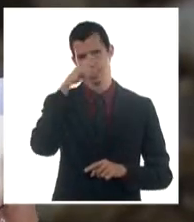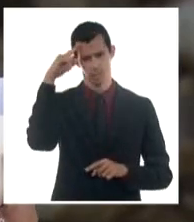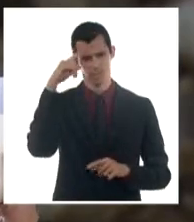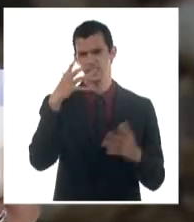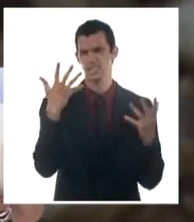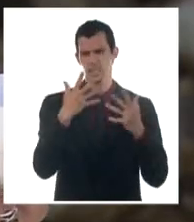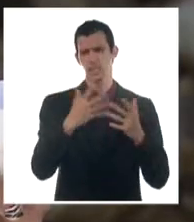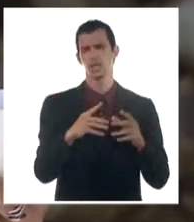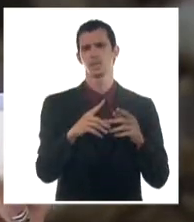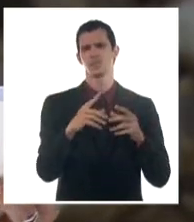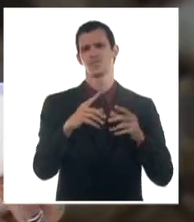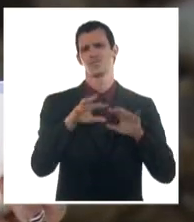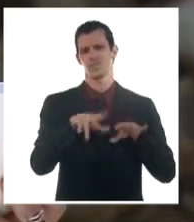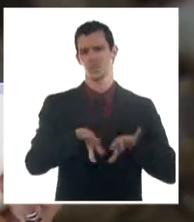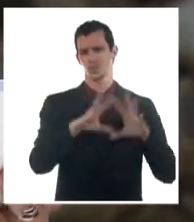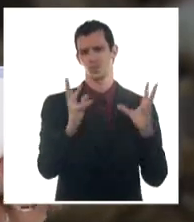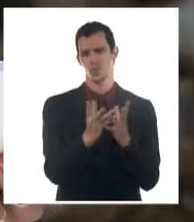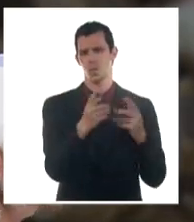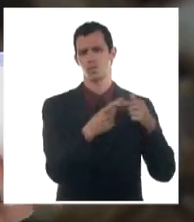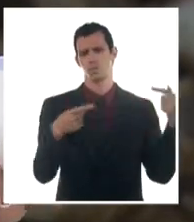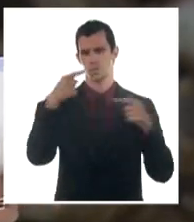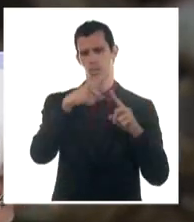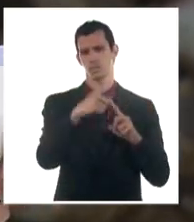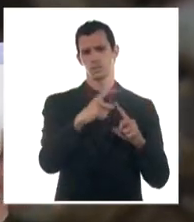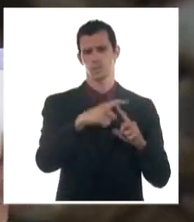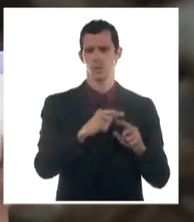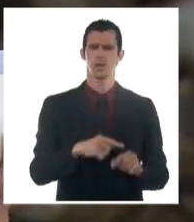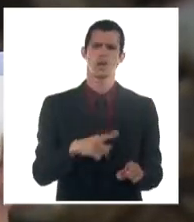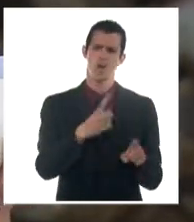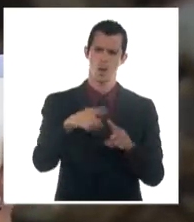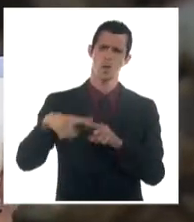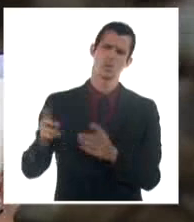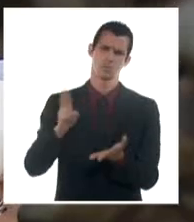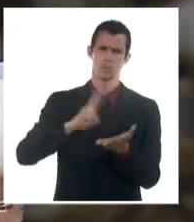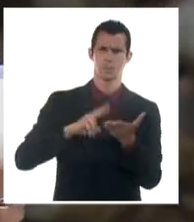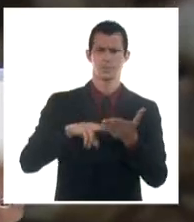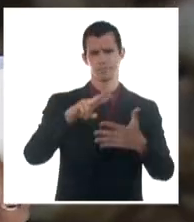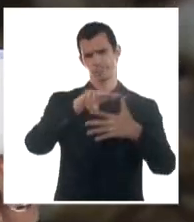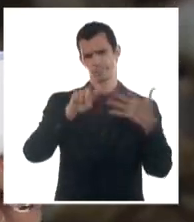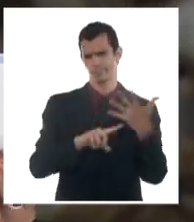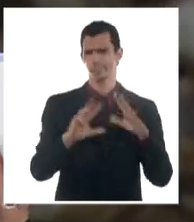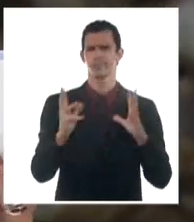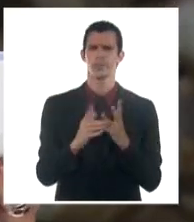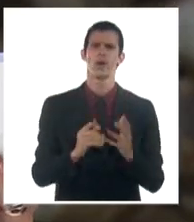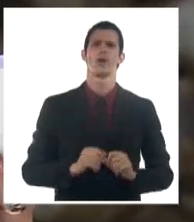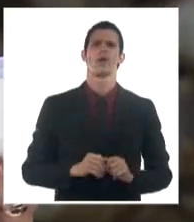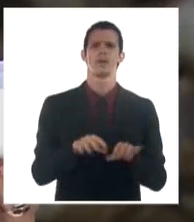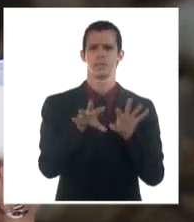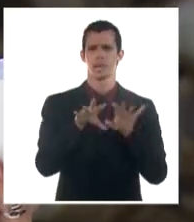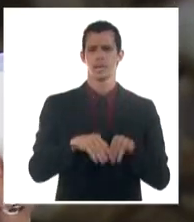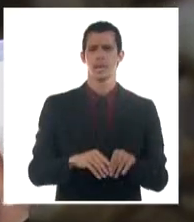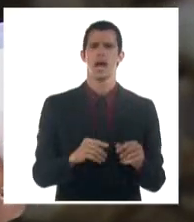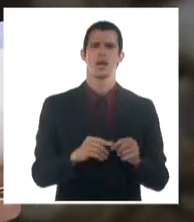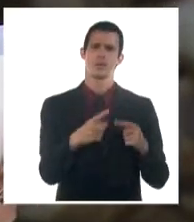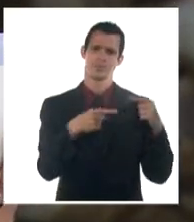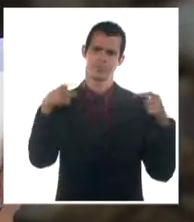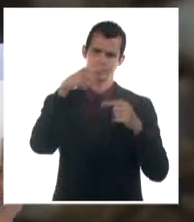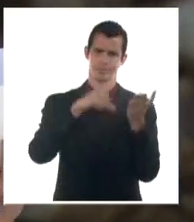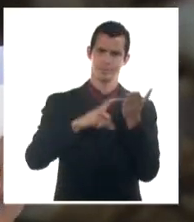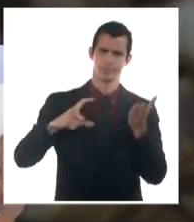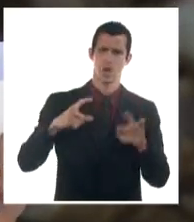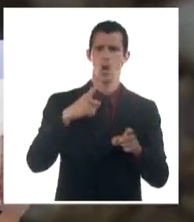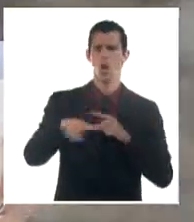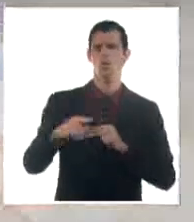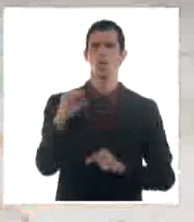general de la Central de Trabajadores de Cuba. Otros miembros del Buró Político, del Secretariado del Comité Central del Partido, jefe